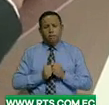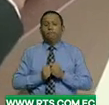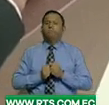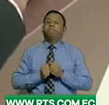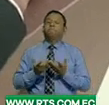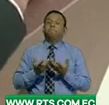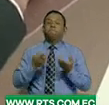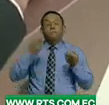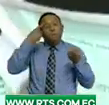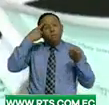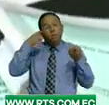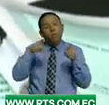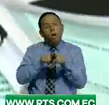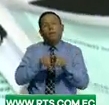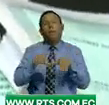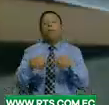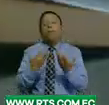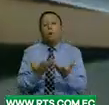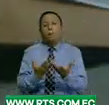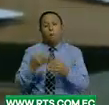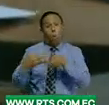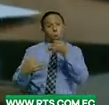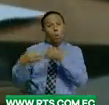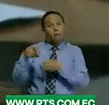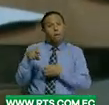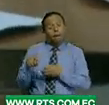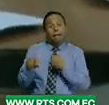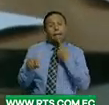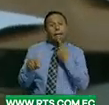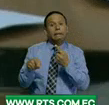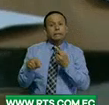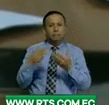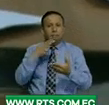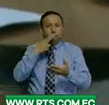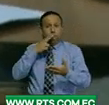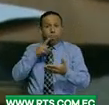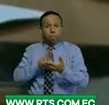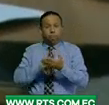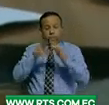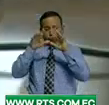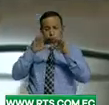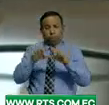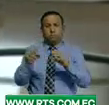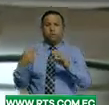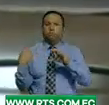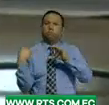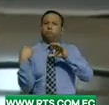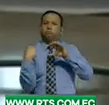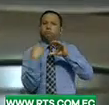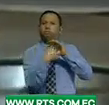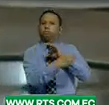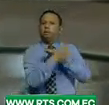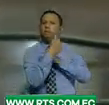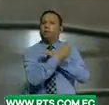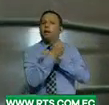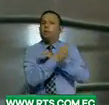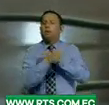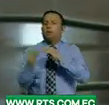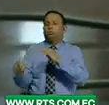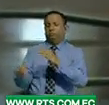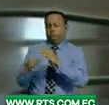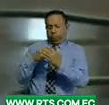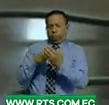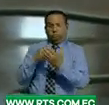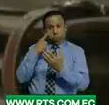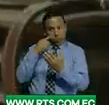habría concretado Incluso el juez habría remitido la sentencia al narcotraficante norero para que la revise antes de